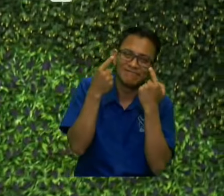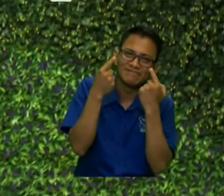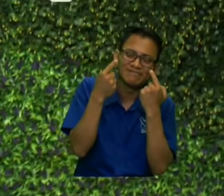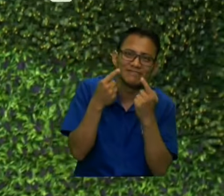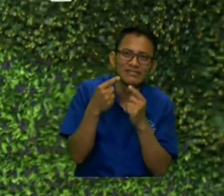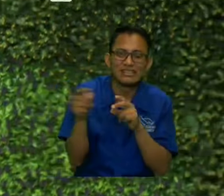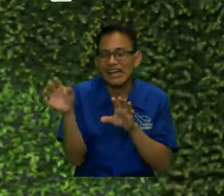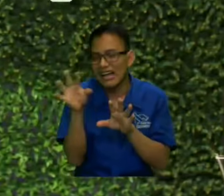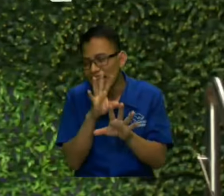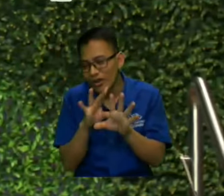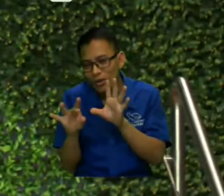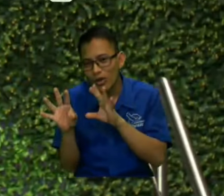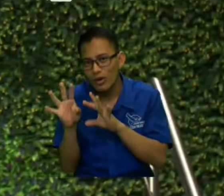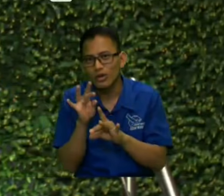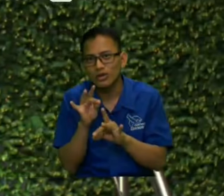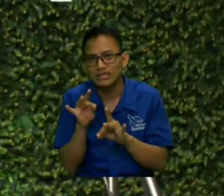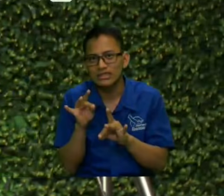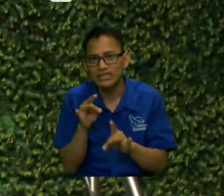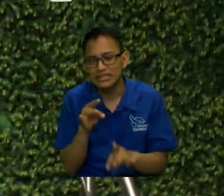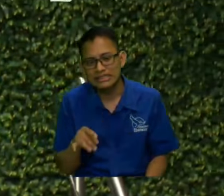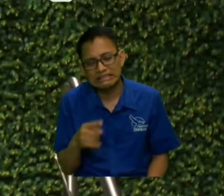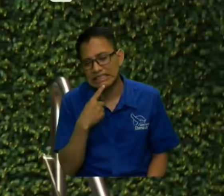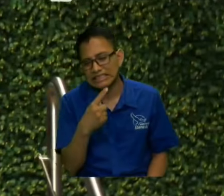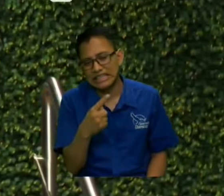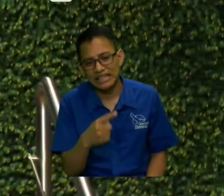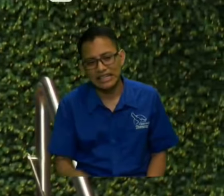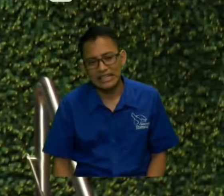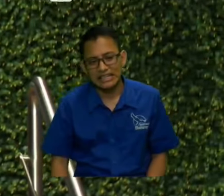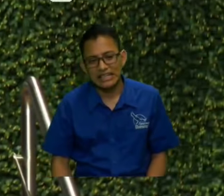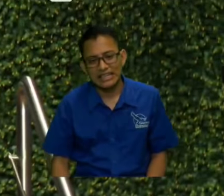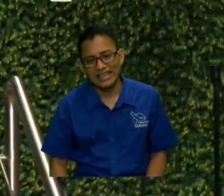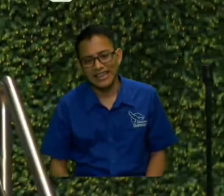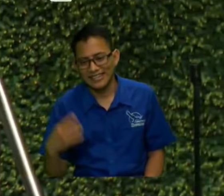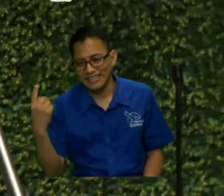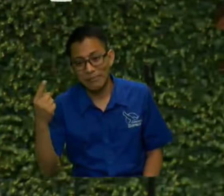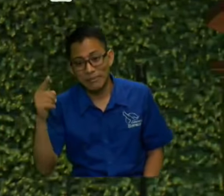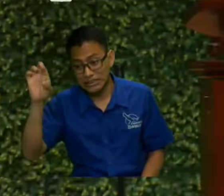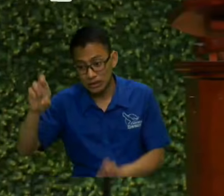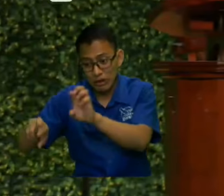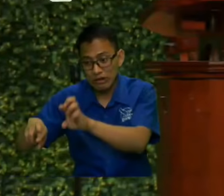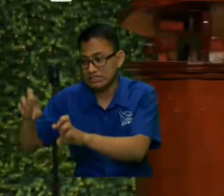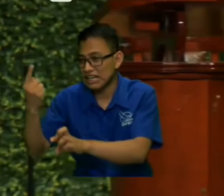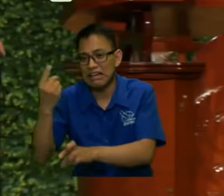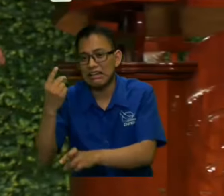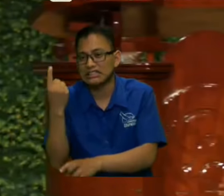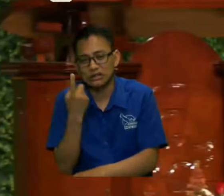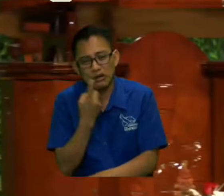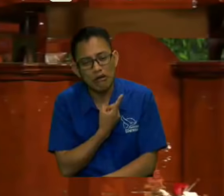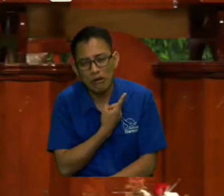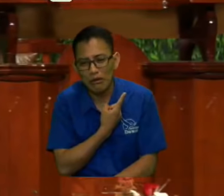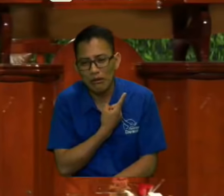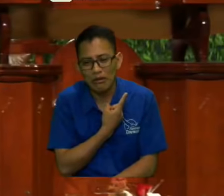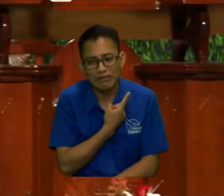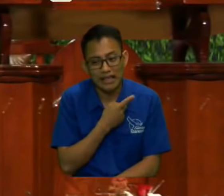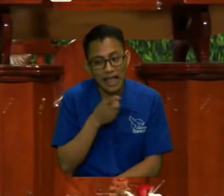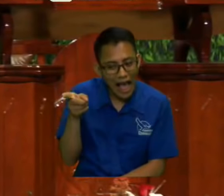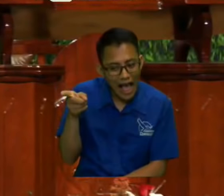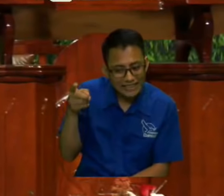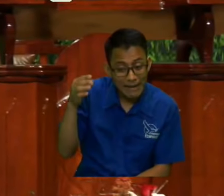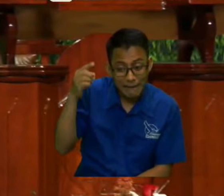Algunos dicen que el que solo se ríe de sus picardías se acuerda. Pero aquí le vamos a cambiar ese